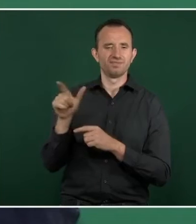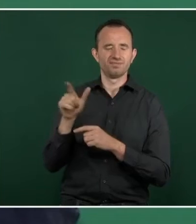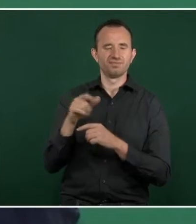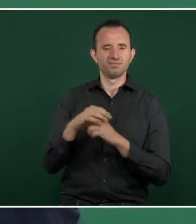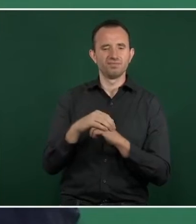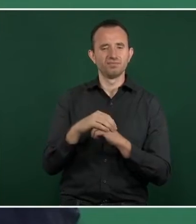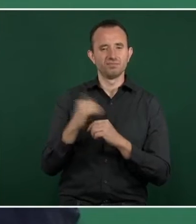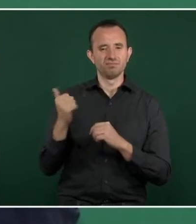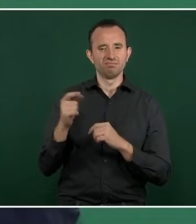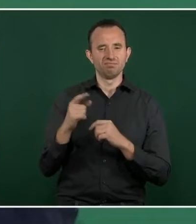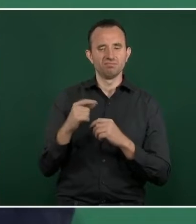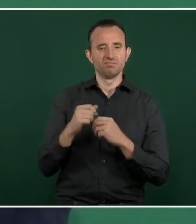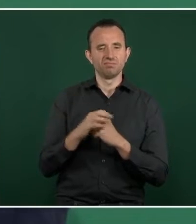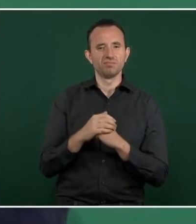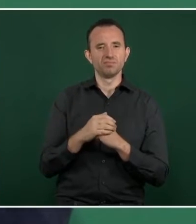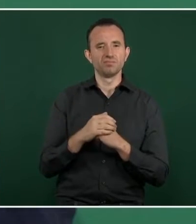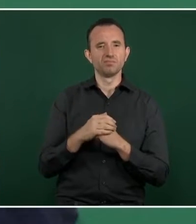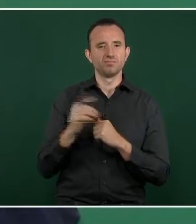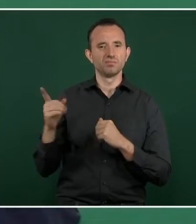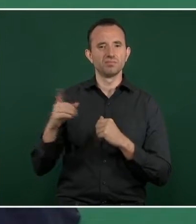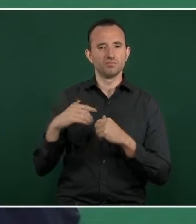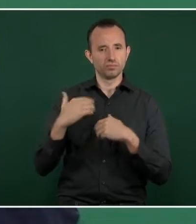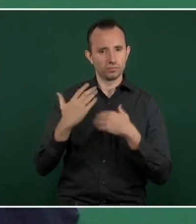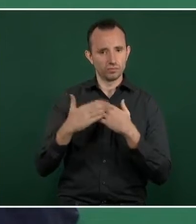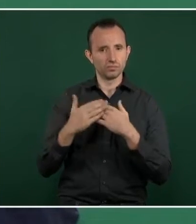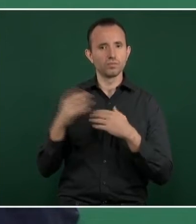va a seguir actuando,